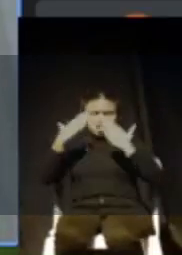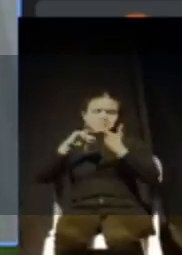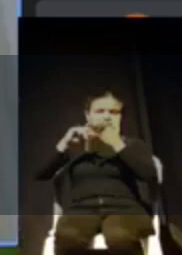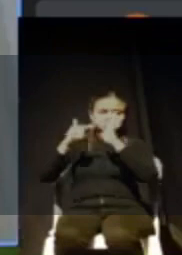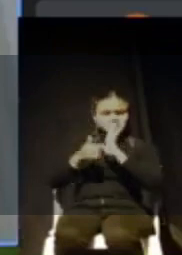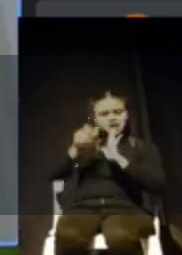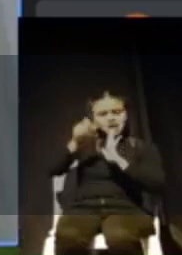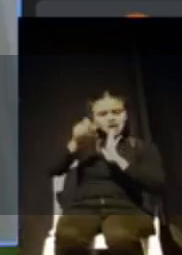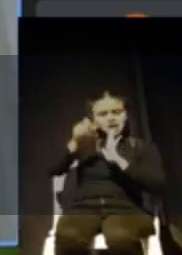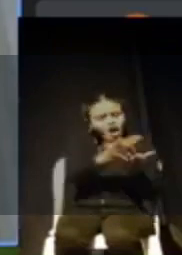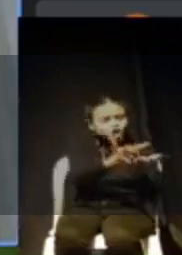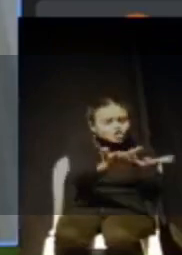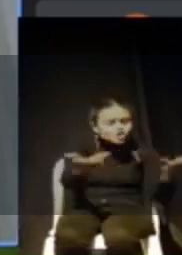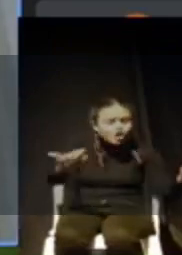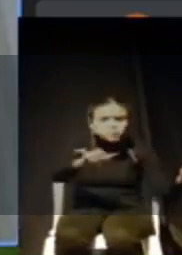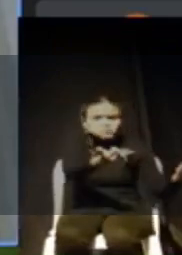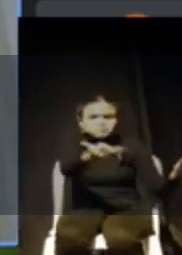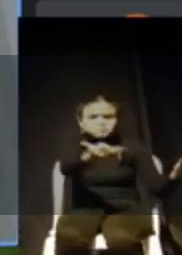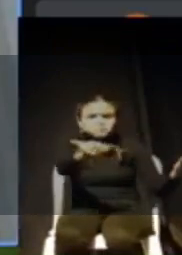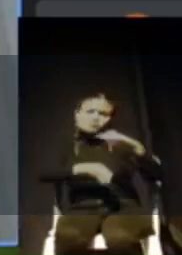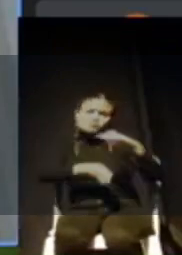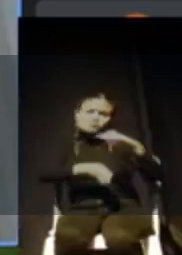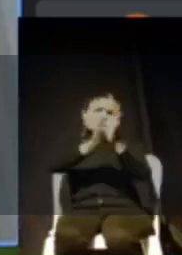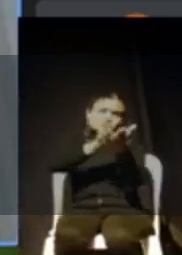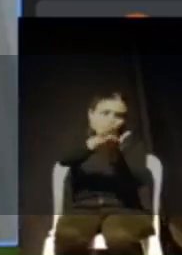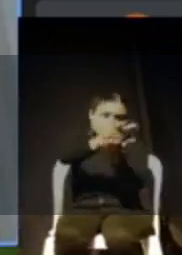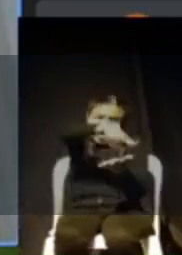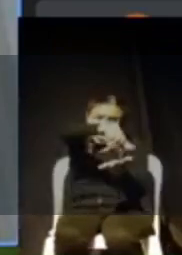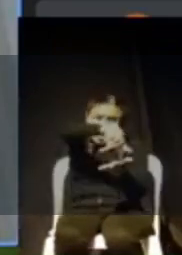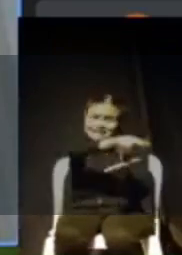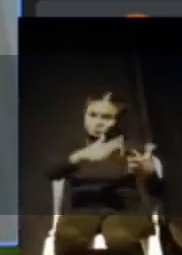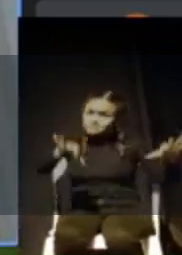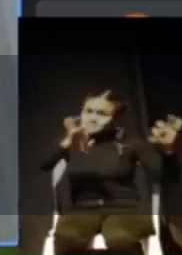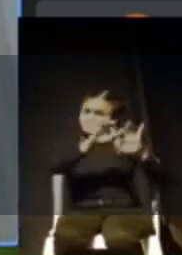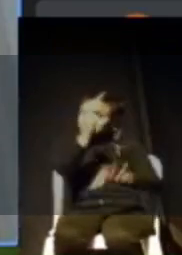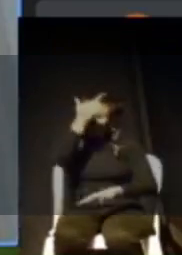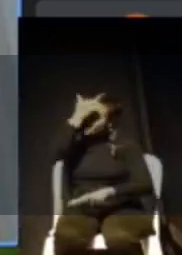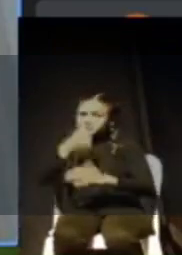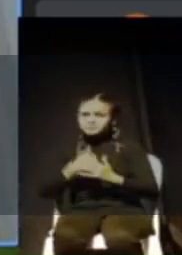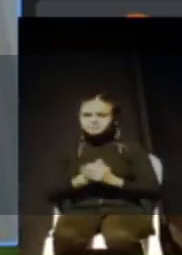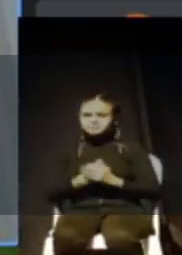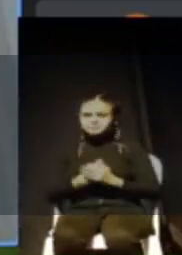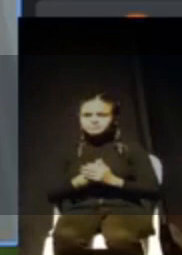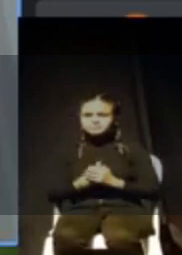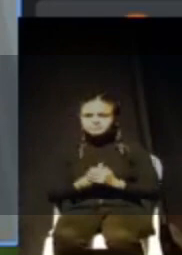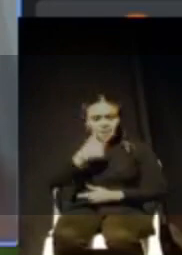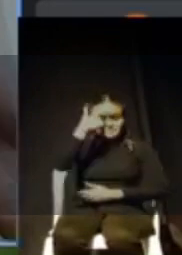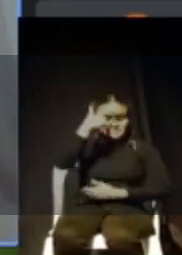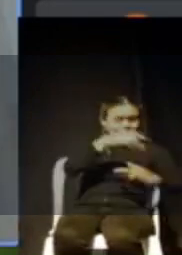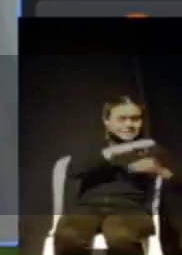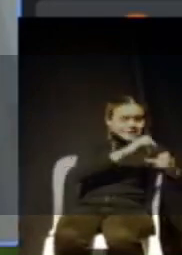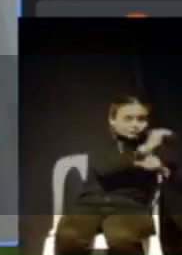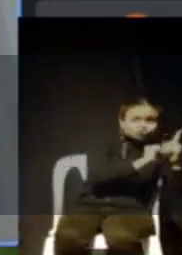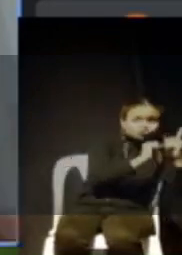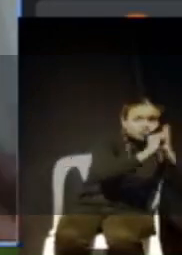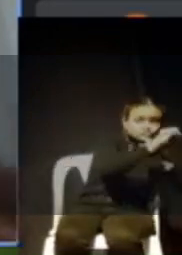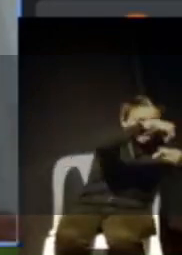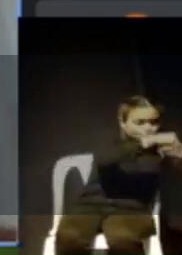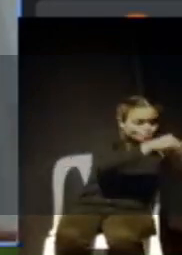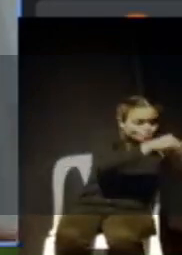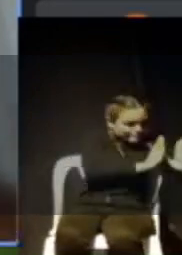es bastante ilustrativo, digamos, como este planteamiento. Las formas organizativas de los sistemas sociales, la